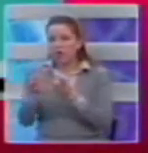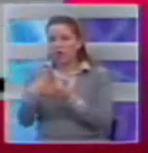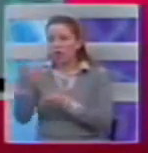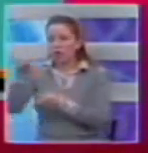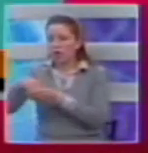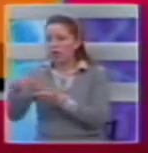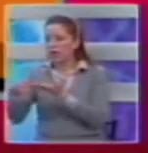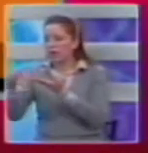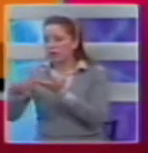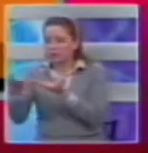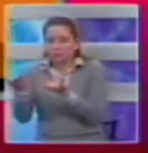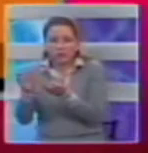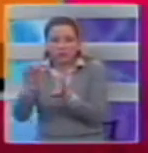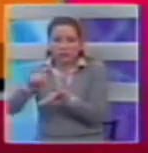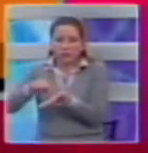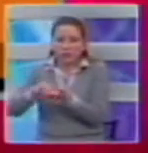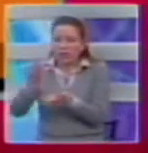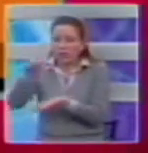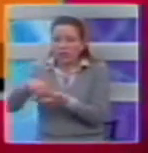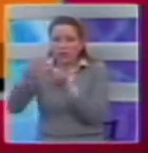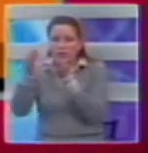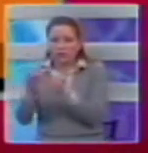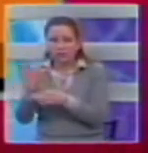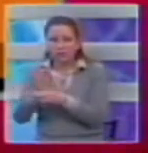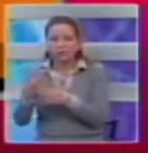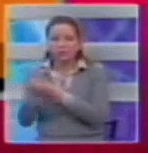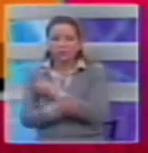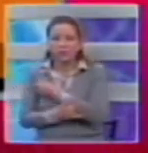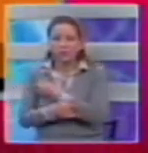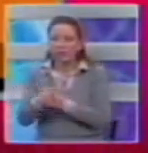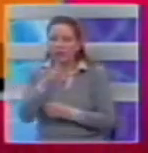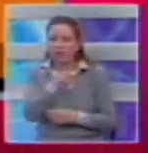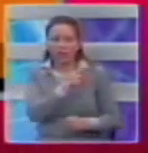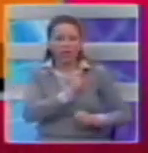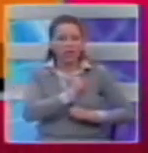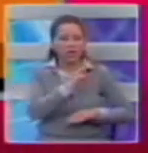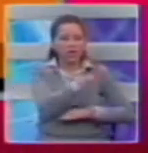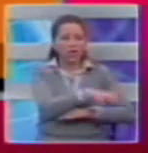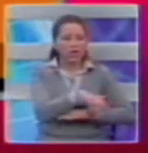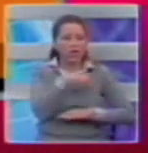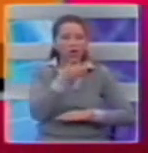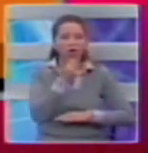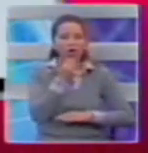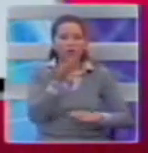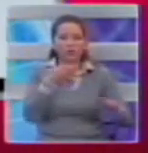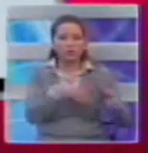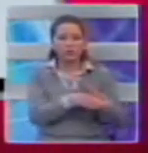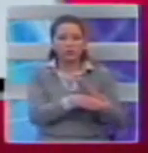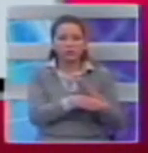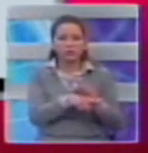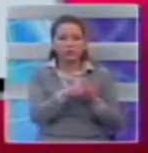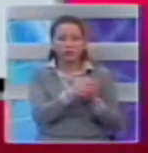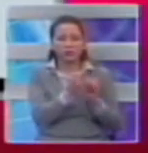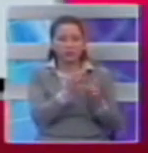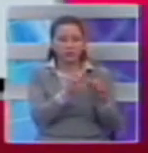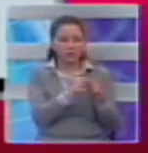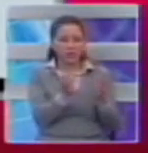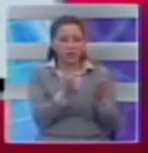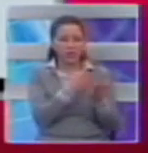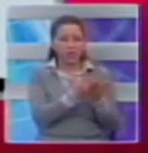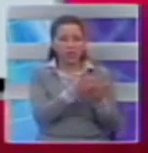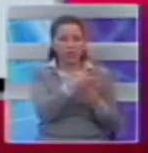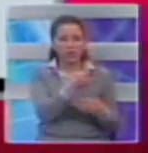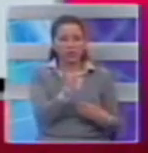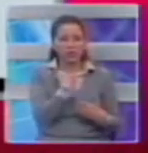alquilarlo en esta ciudad o en este punto específico del país. Los dueños de maquinarias, ¿cómo pueden ingresar a este catálogo que